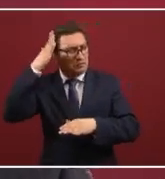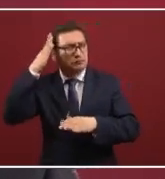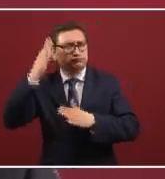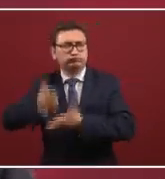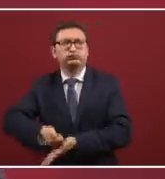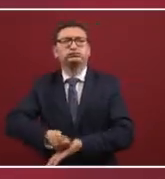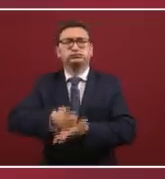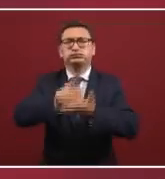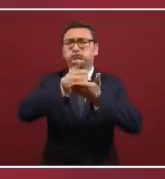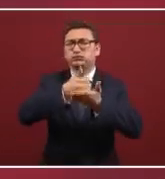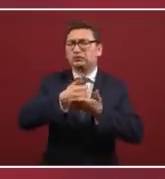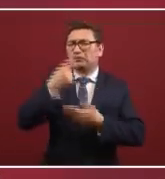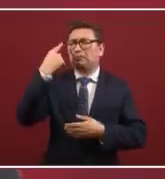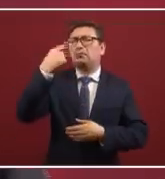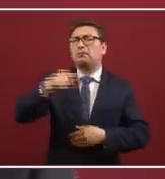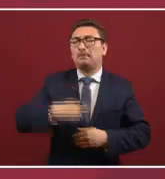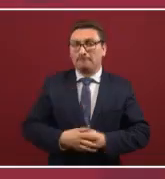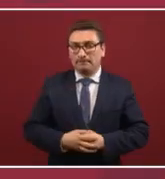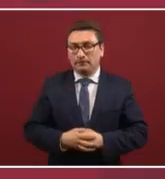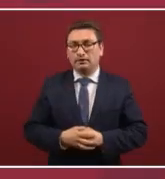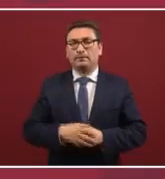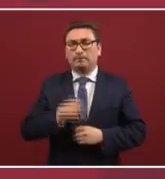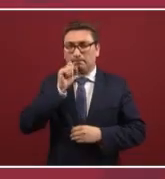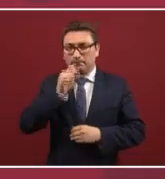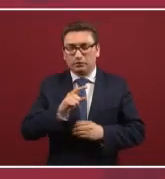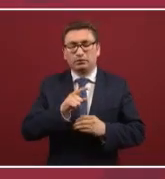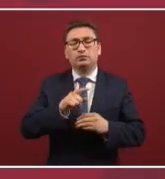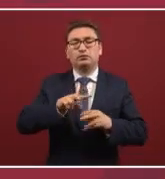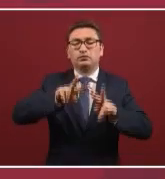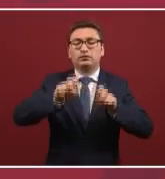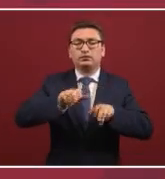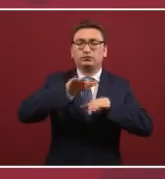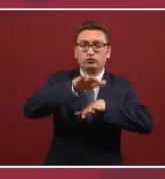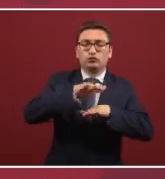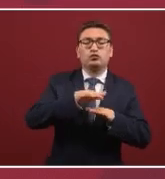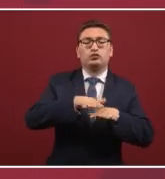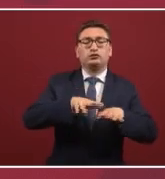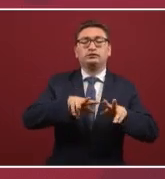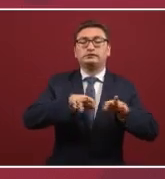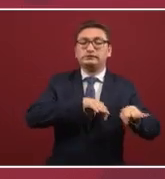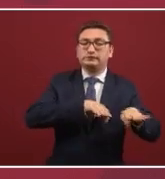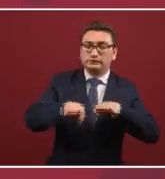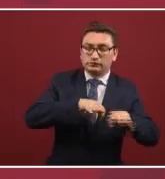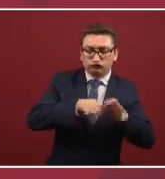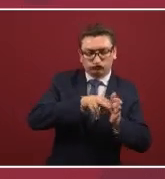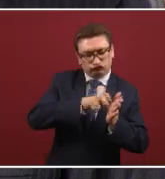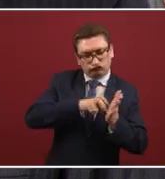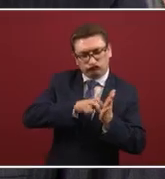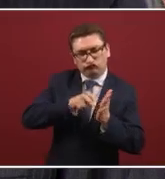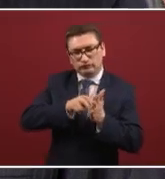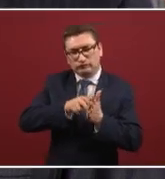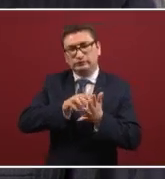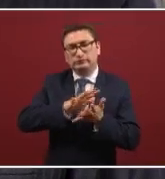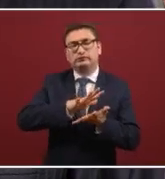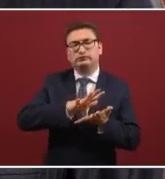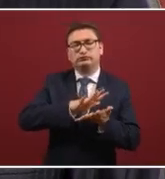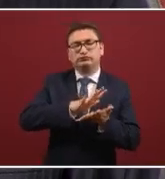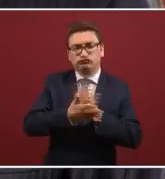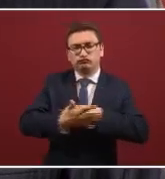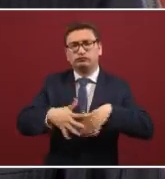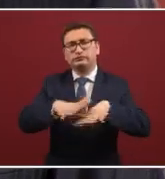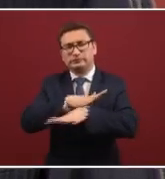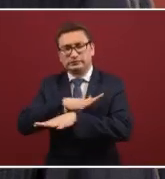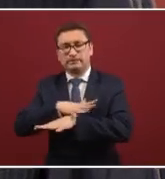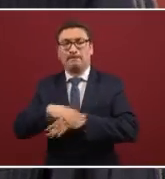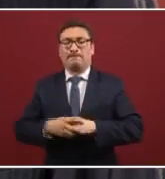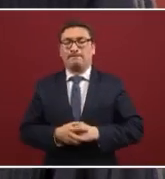para la aprobación de la reforma laboral, que era una de las partes, una de las